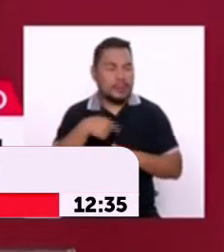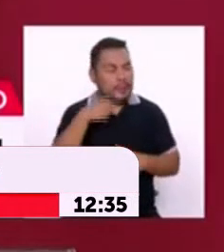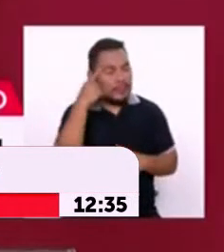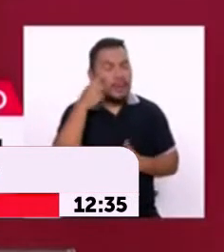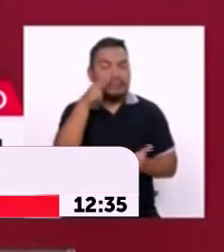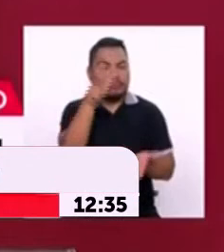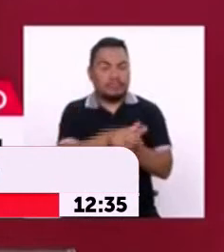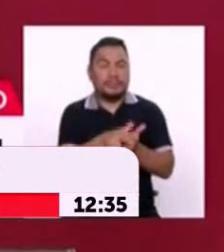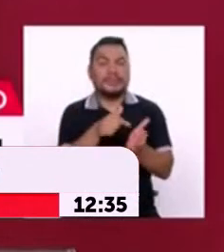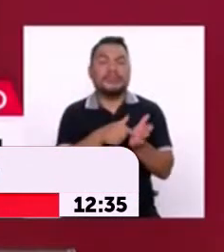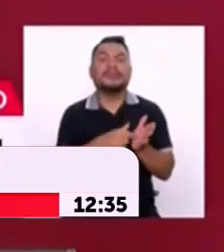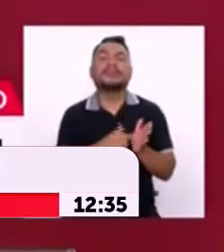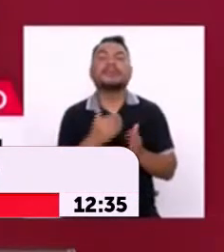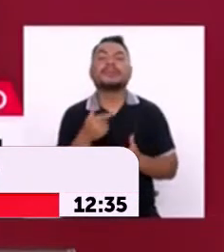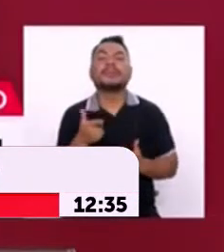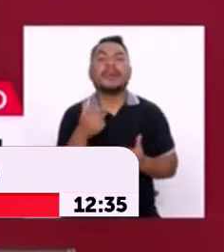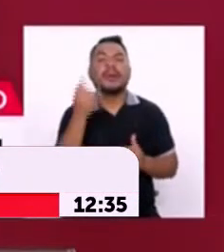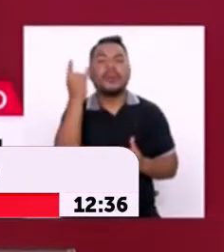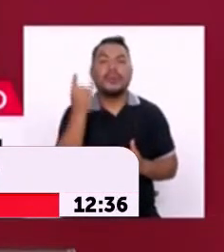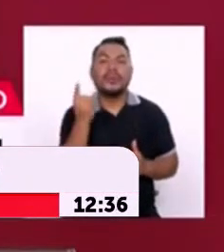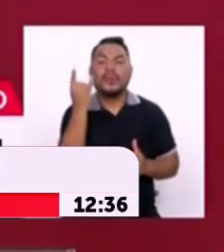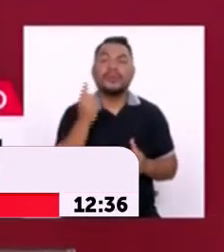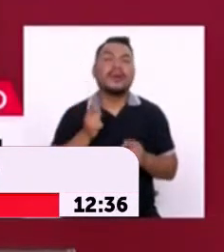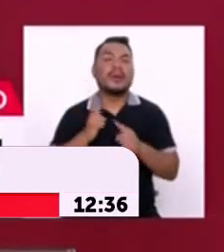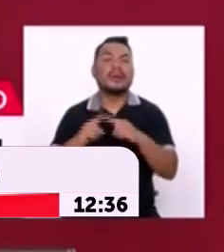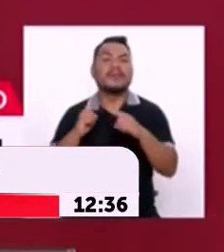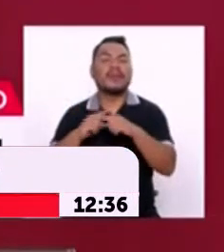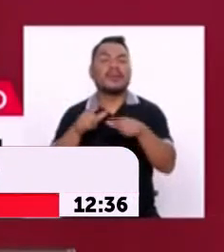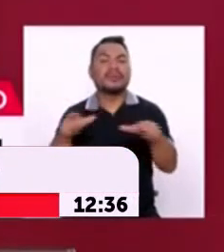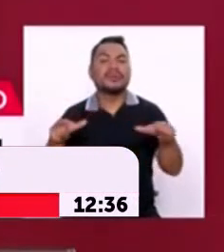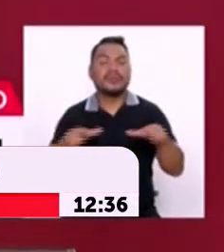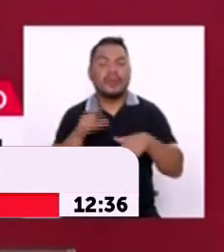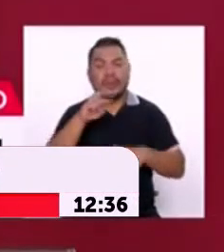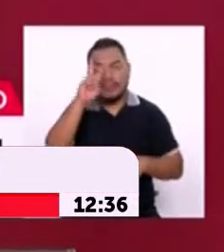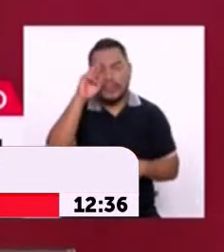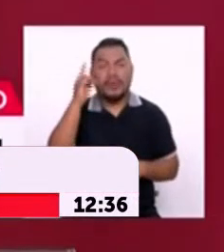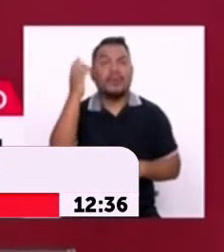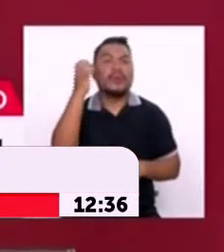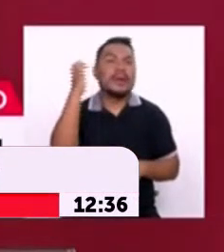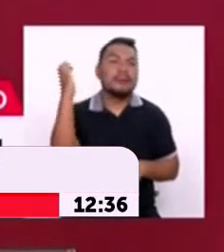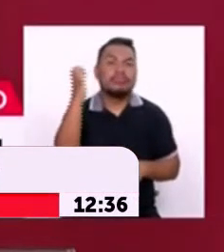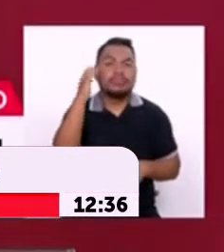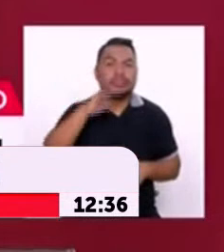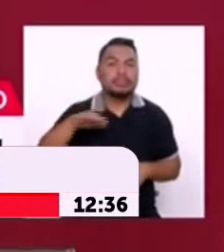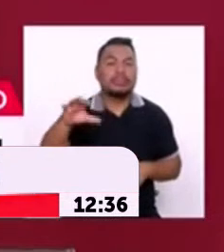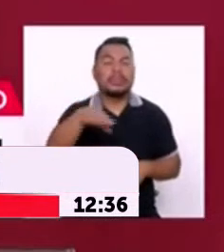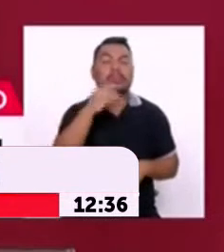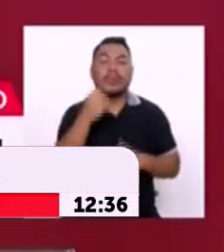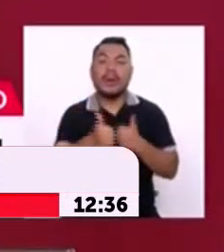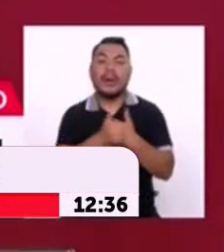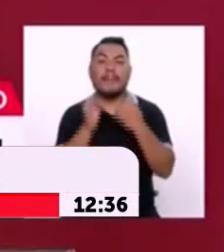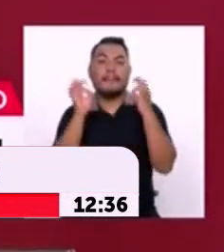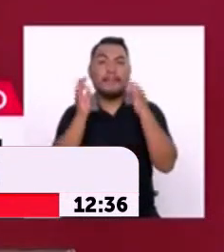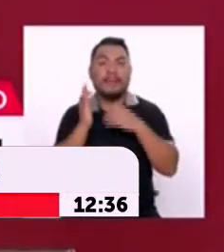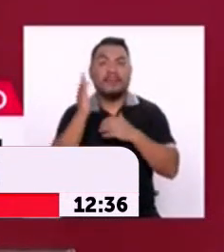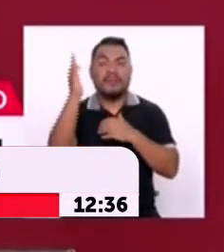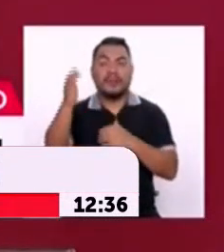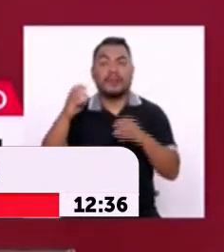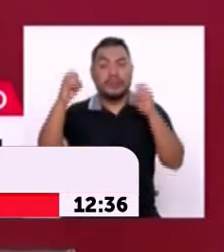que declara el estado de emergencia diversas zonas del país por peligro inminente ante